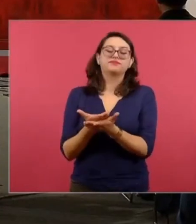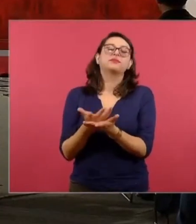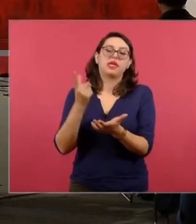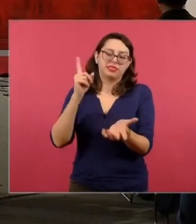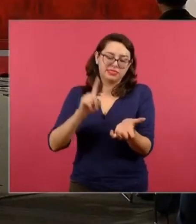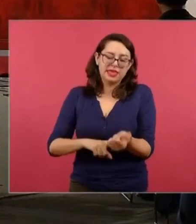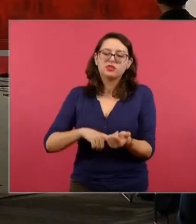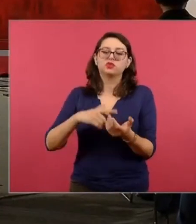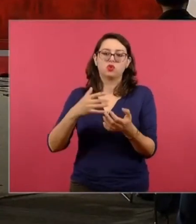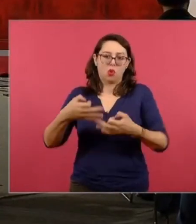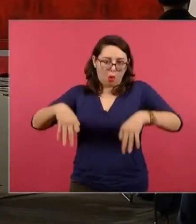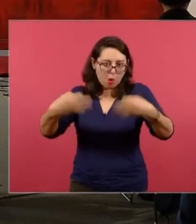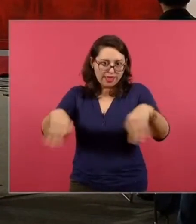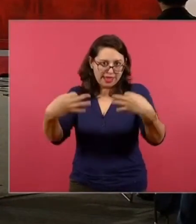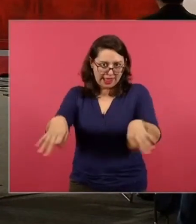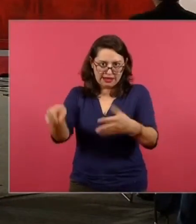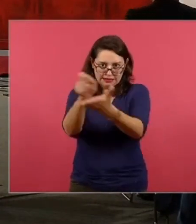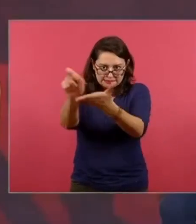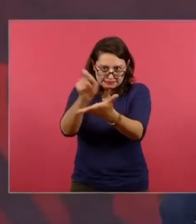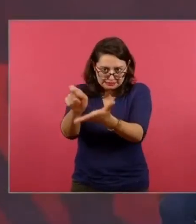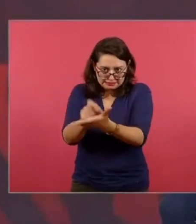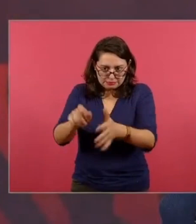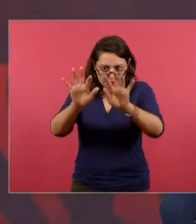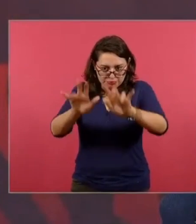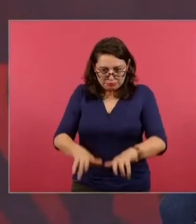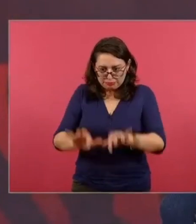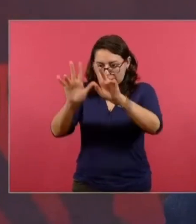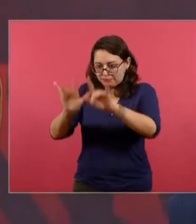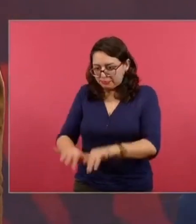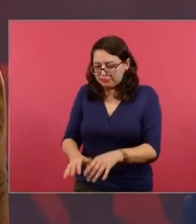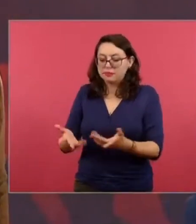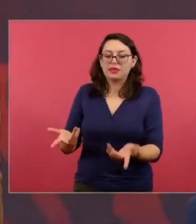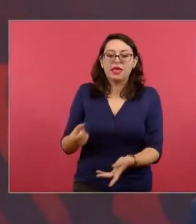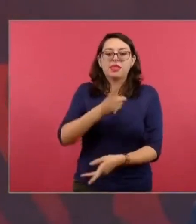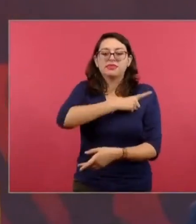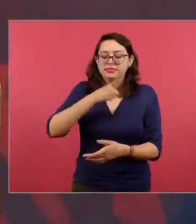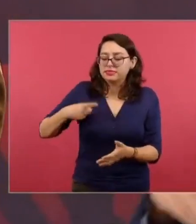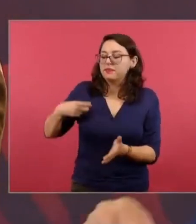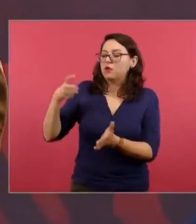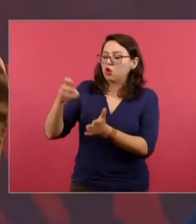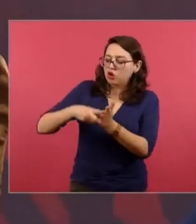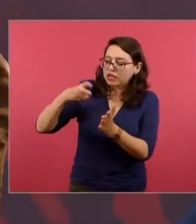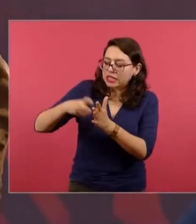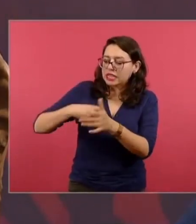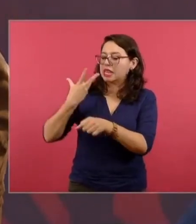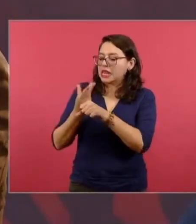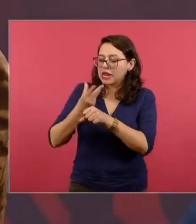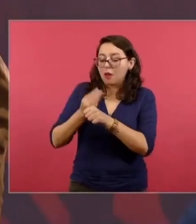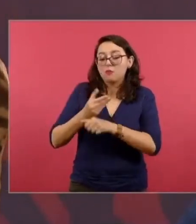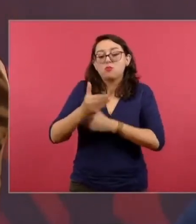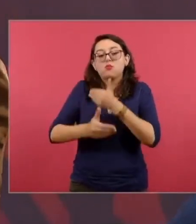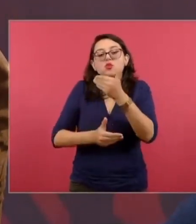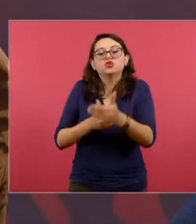con todos los originales, con todos los manuscritos, siempre se puede mejorar, hay que corregir estilo, tal. Pasa por ciertos